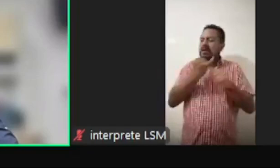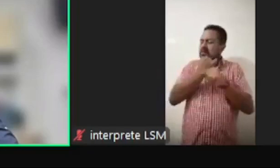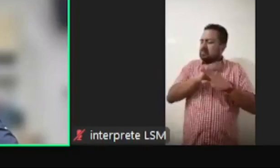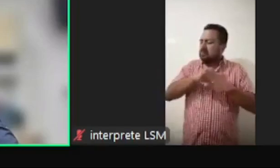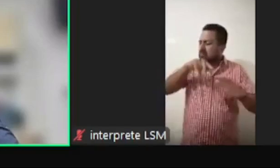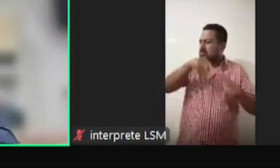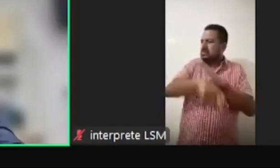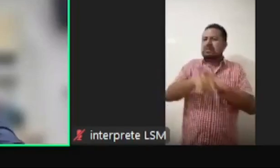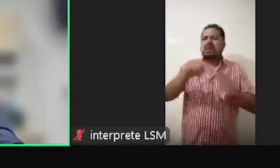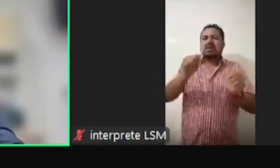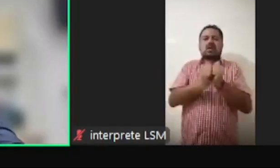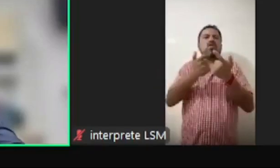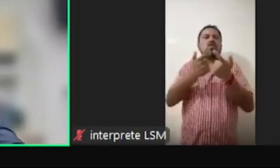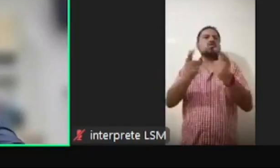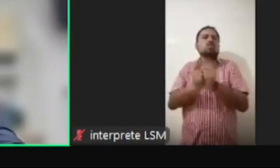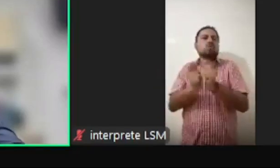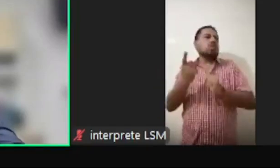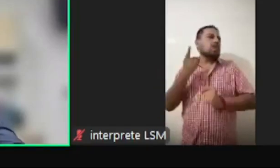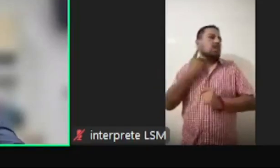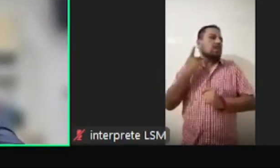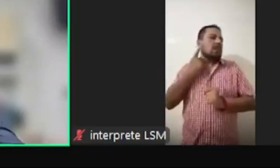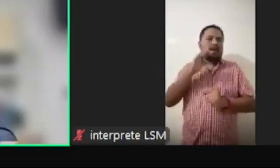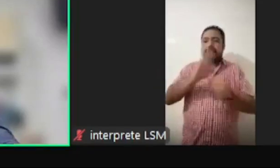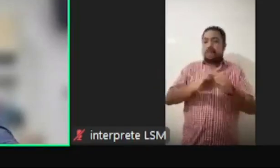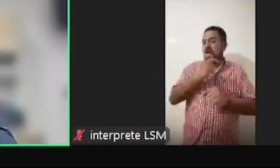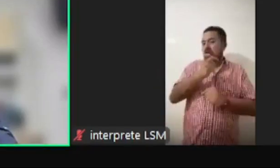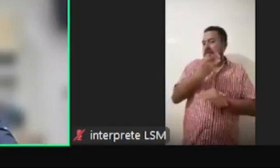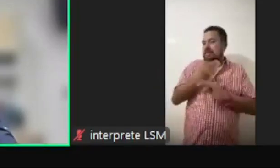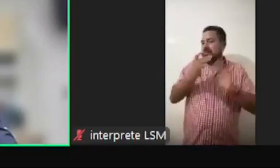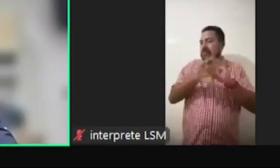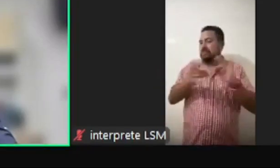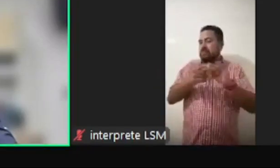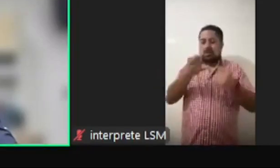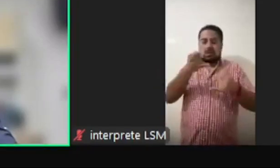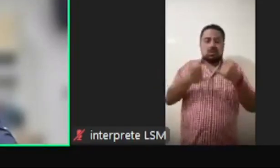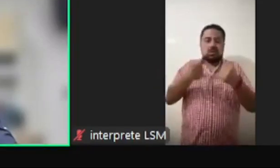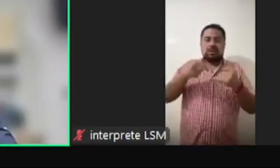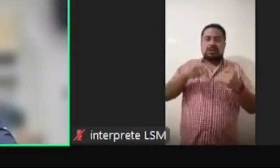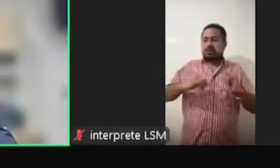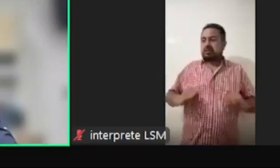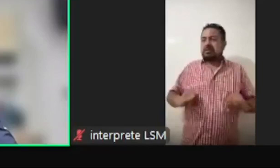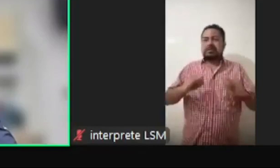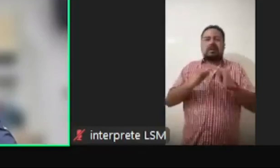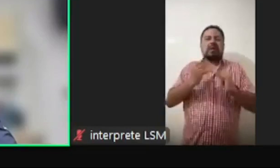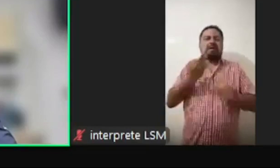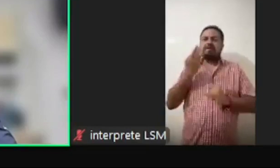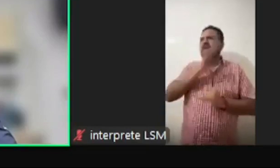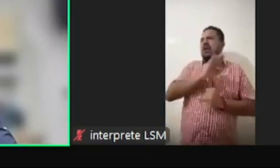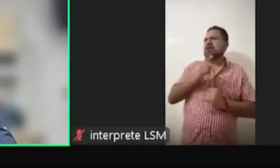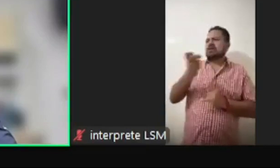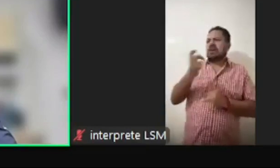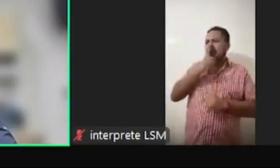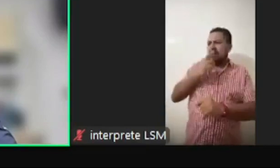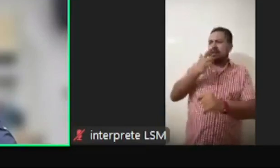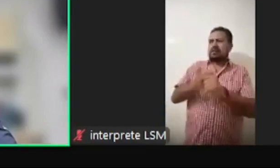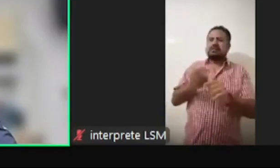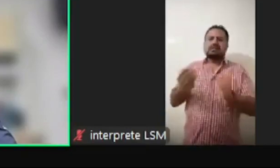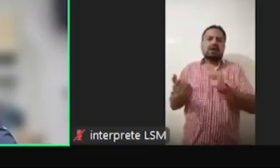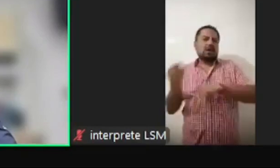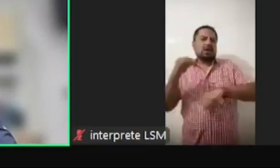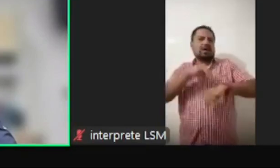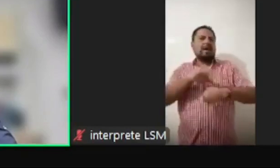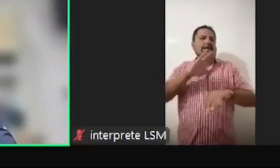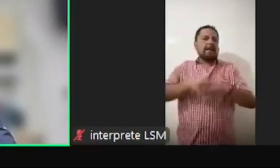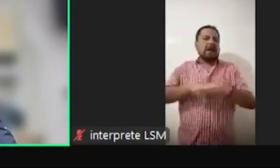medio intrapartidario. Por lo anterior, a juicio de este órgano jurisdiccional, fue ilegal la determinación de la responsable de decretar la frivolidad de la